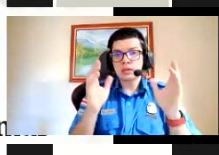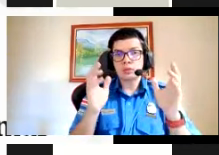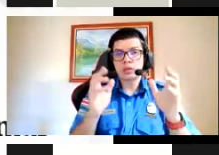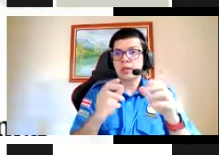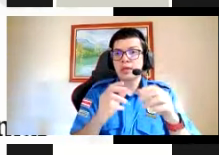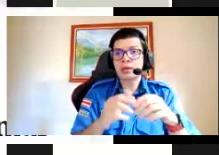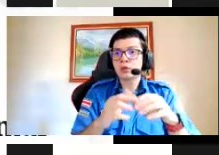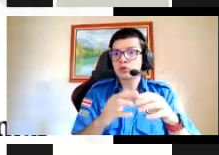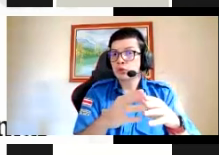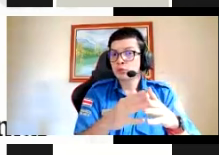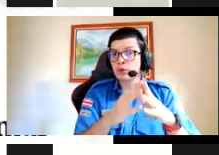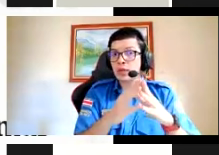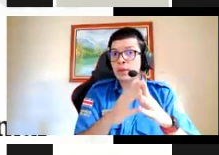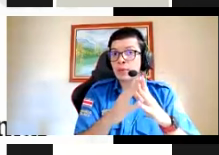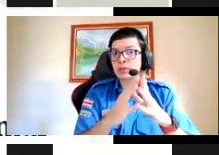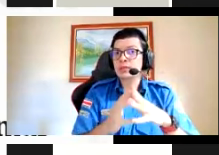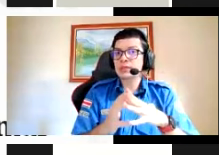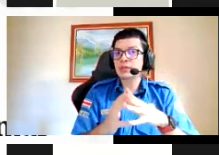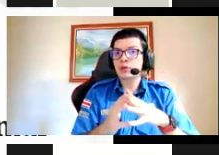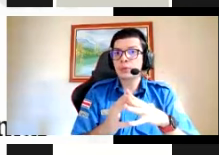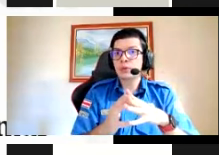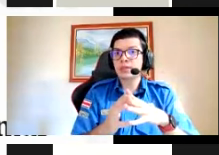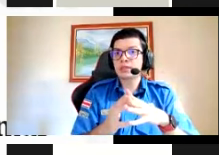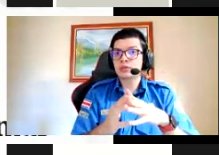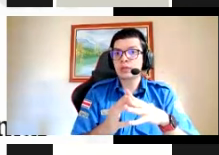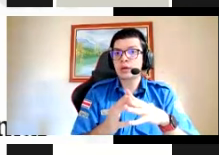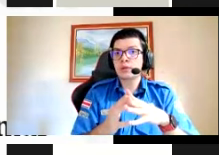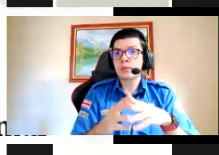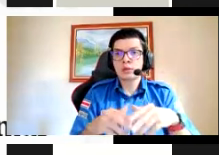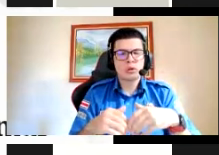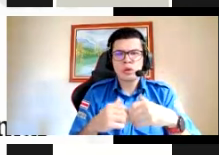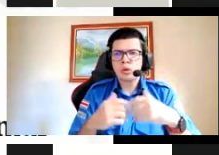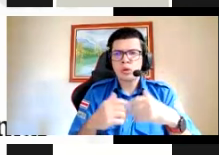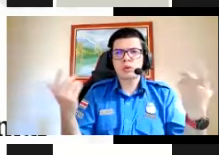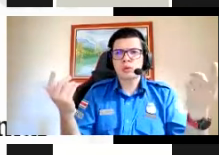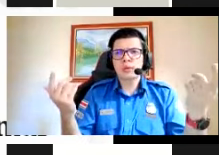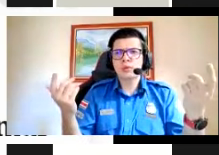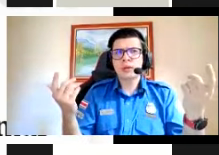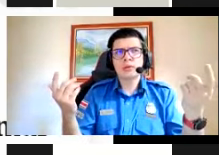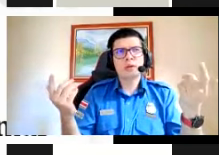nuestra cotidianidad. Nosotros podíamos haber estado comiendo en esa soda en algún momento.